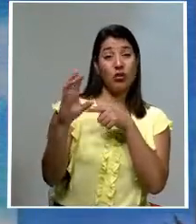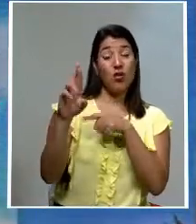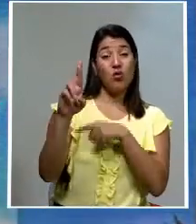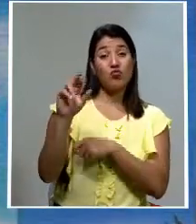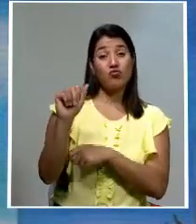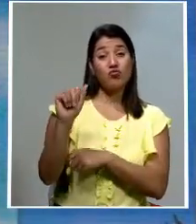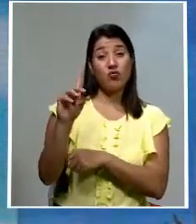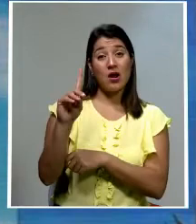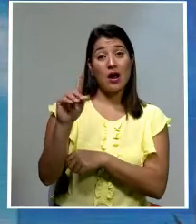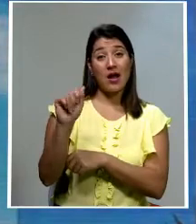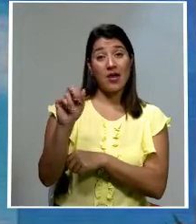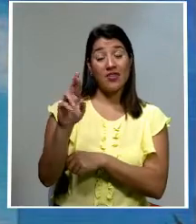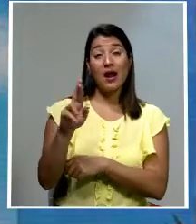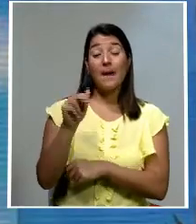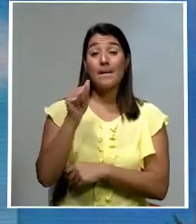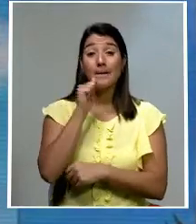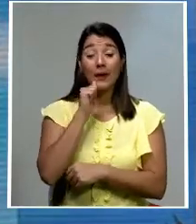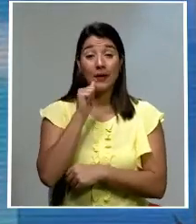privado